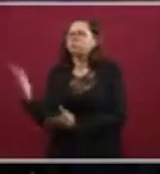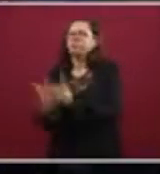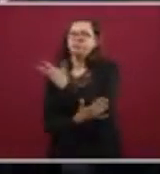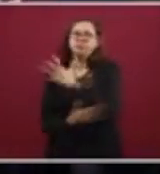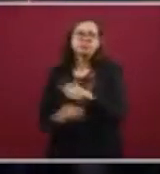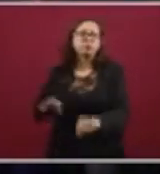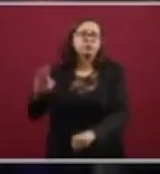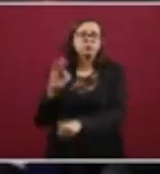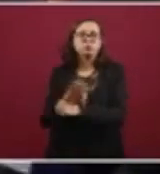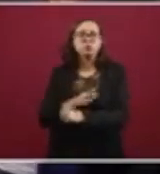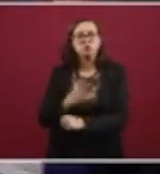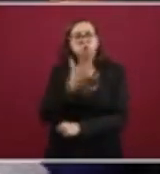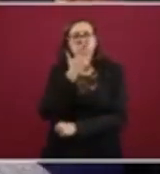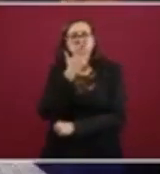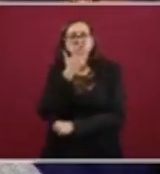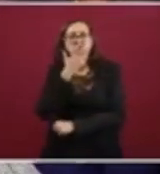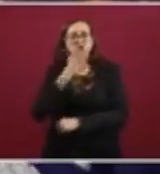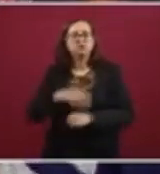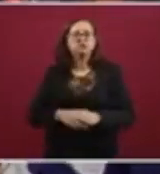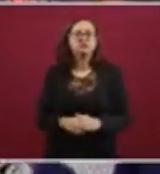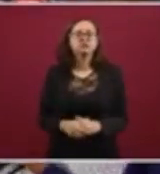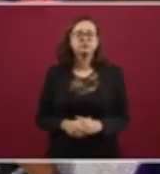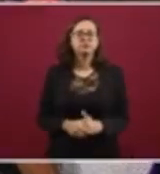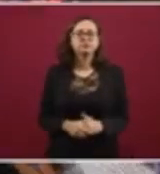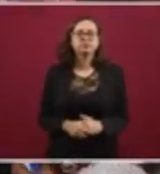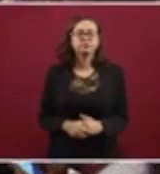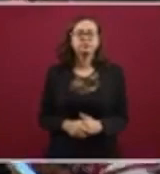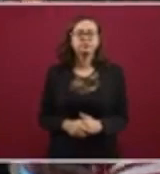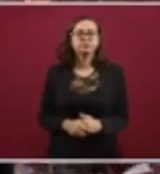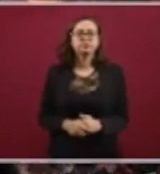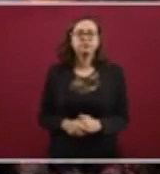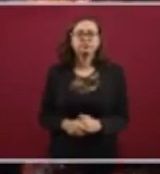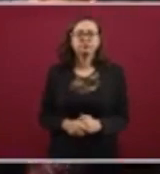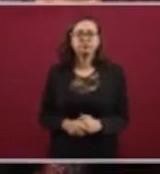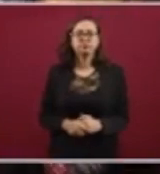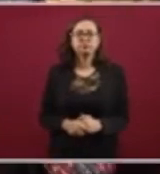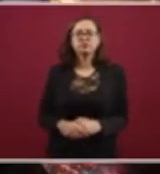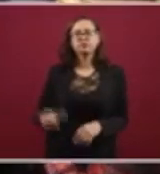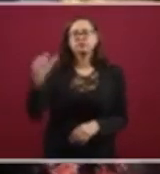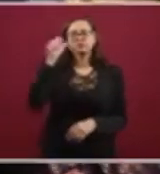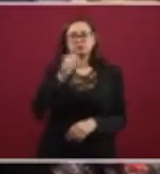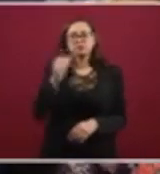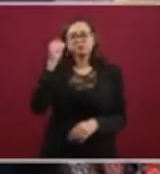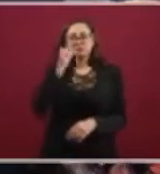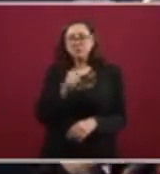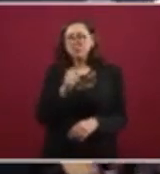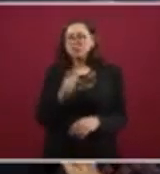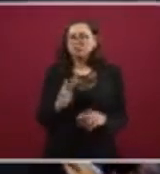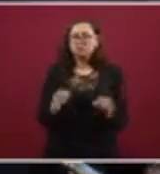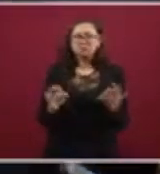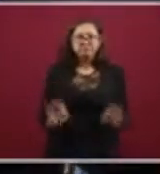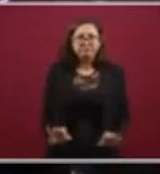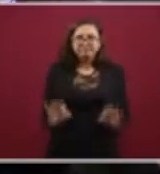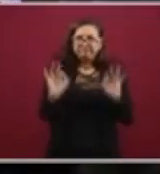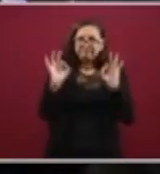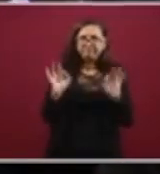ambiente, que se actúe con ese estándar